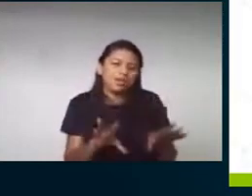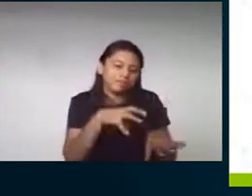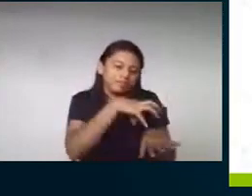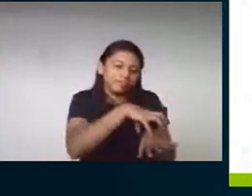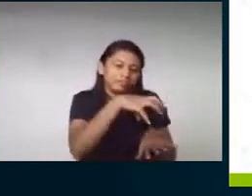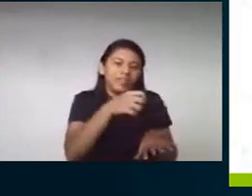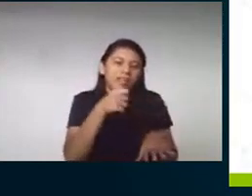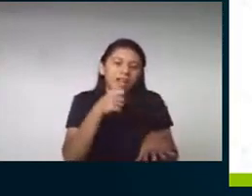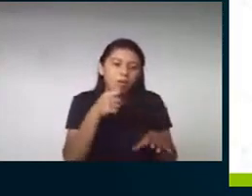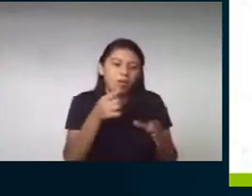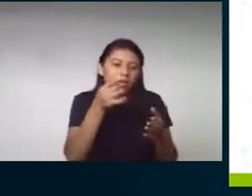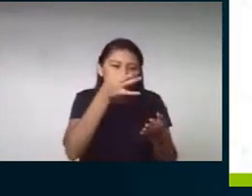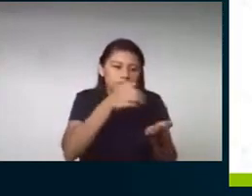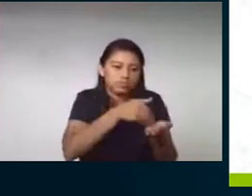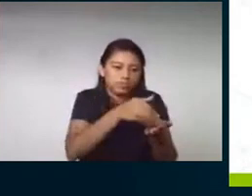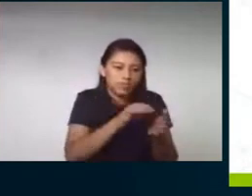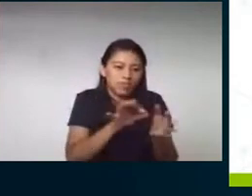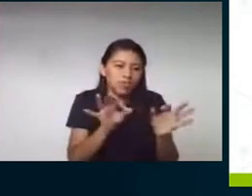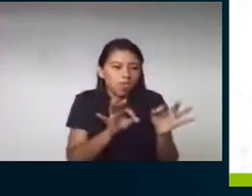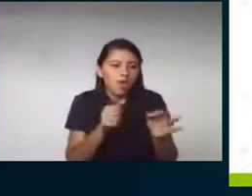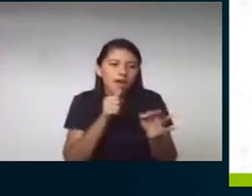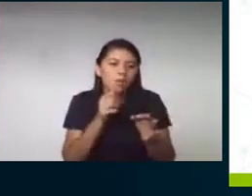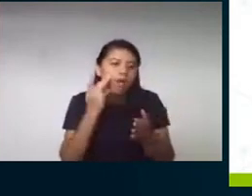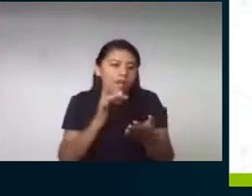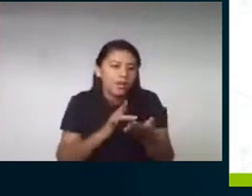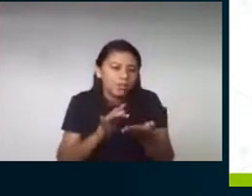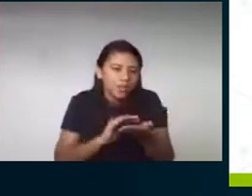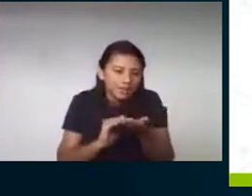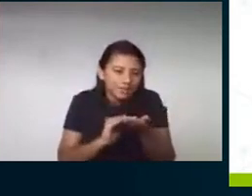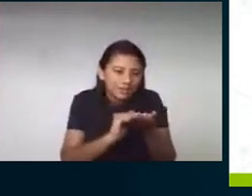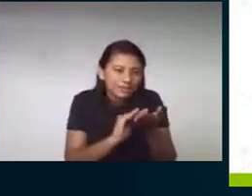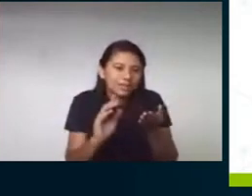proceso pueden entregar esa información. ¿Qué pasa si una unidad